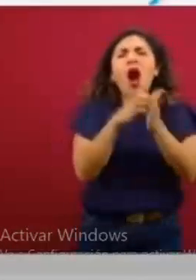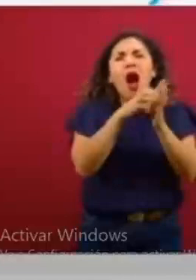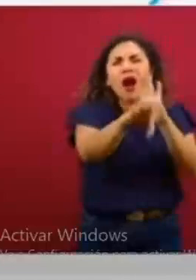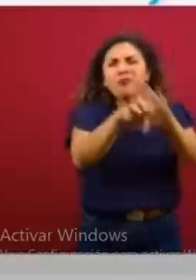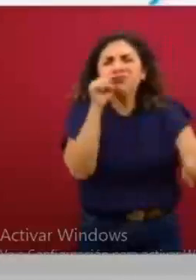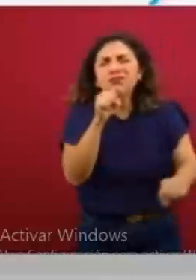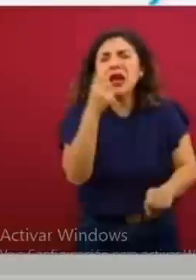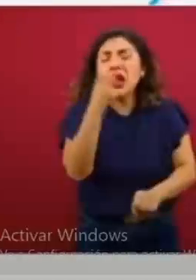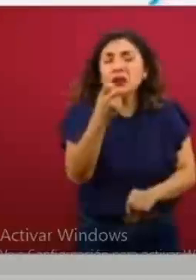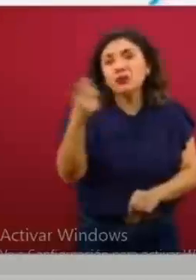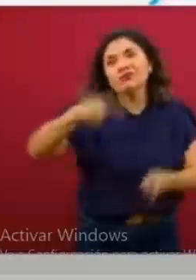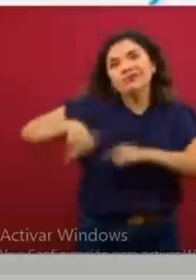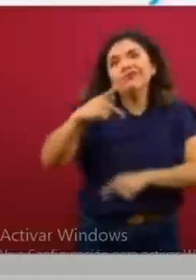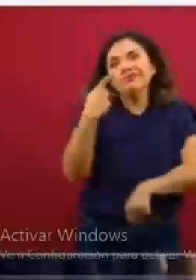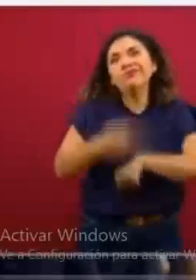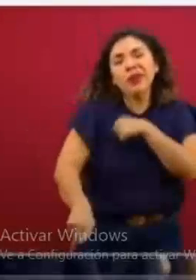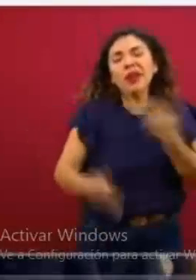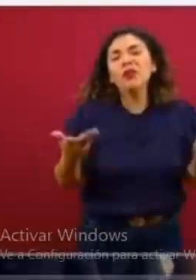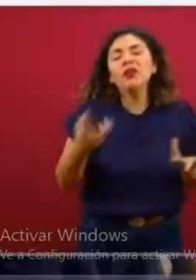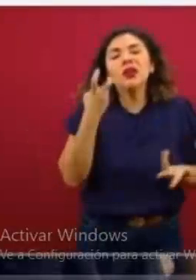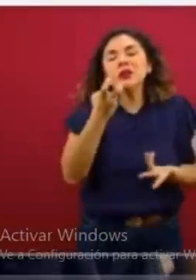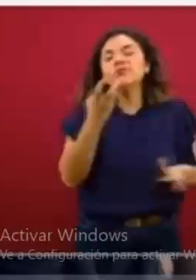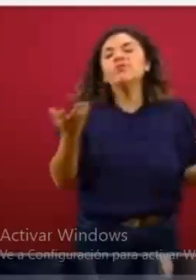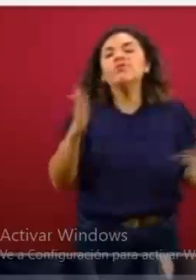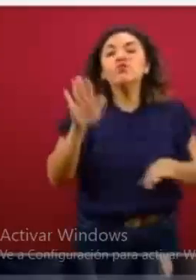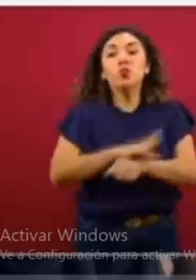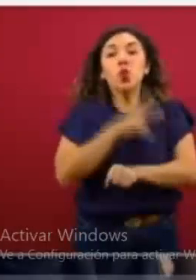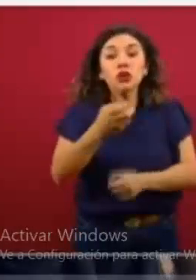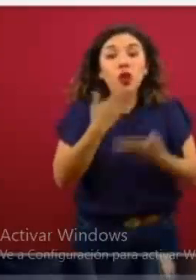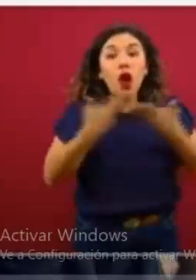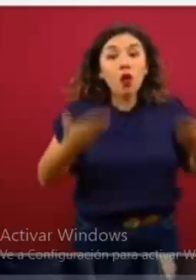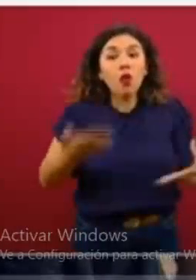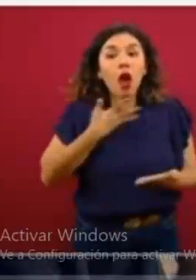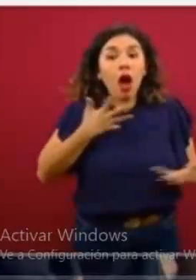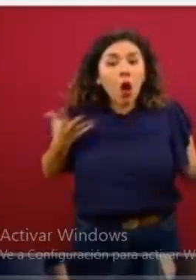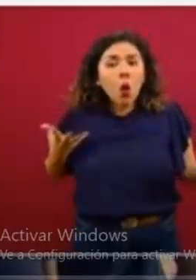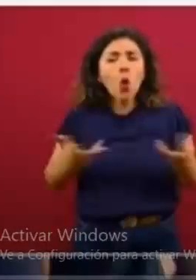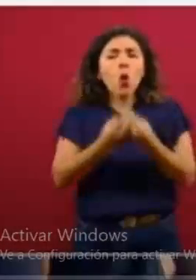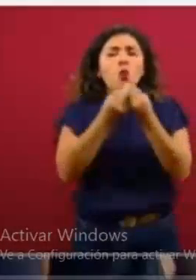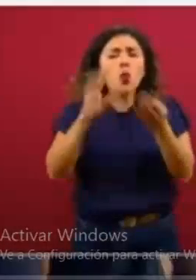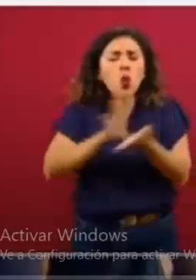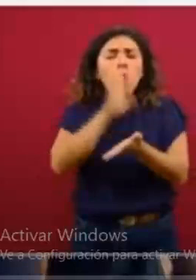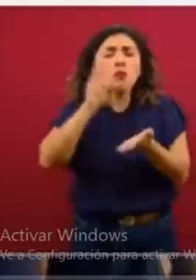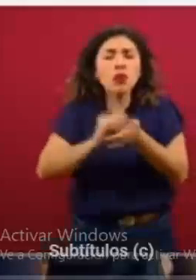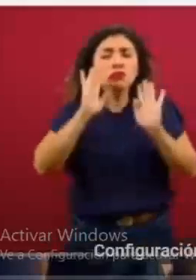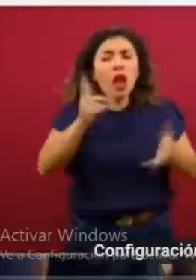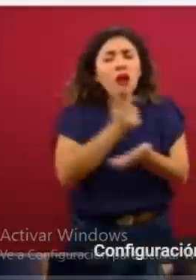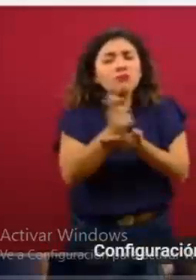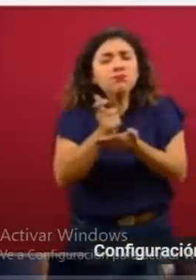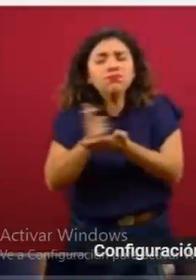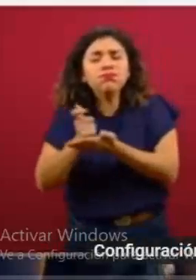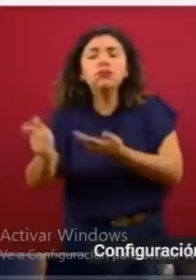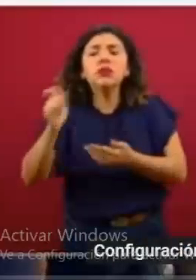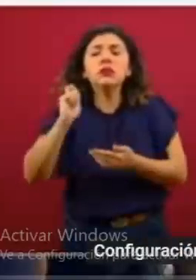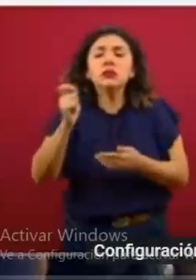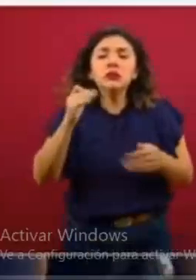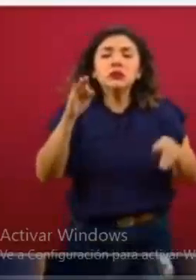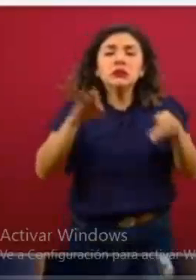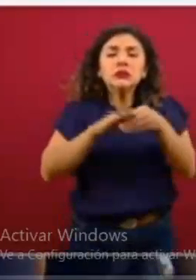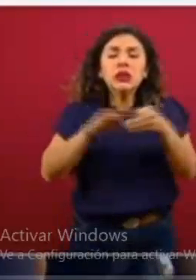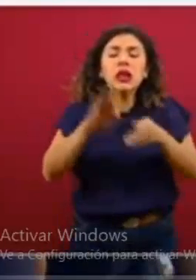automático los pone en riesgo. Por eso es que a la fecha tenemos un total dispersado acumulado de